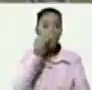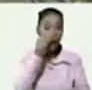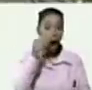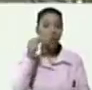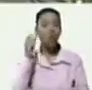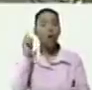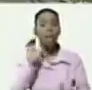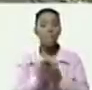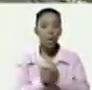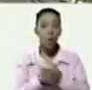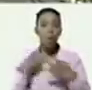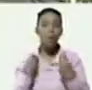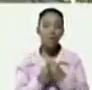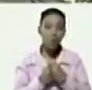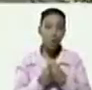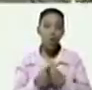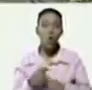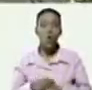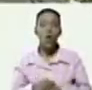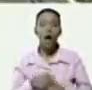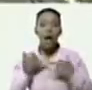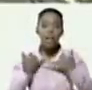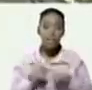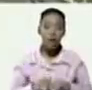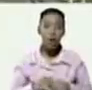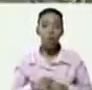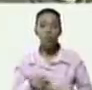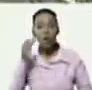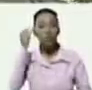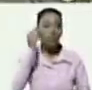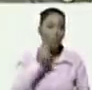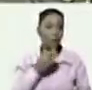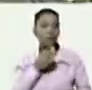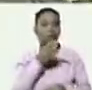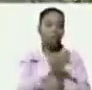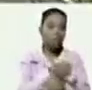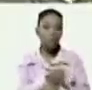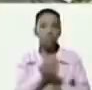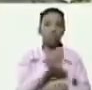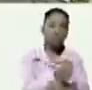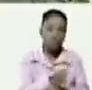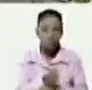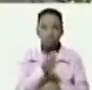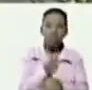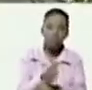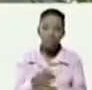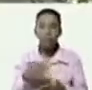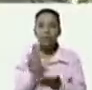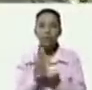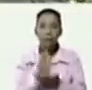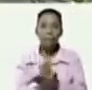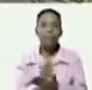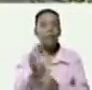al compañero, al camarada, al hijo, Antonio José de Sucre. Era Antonio José de